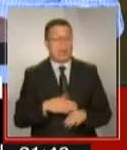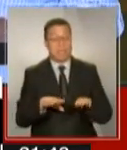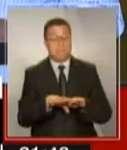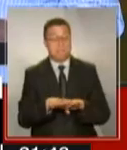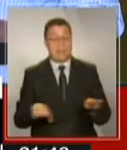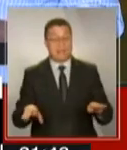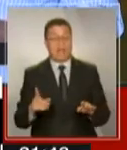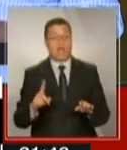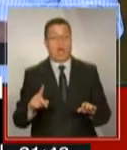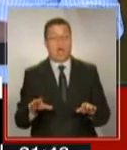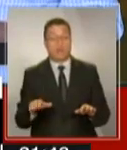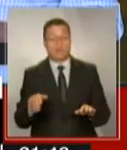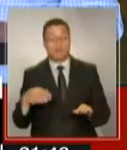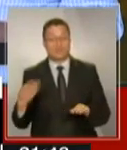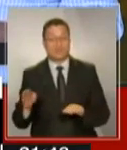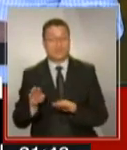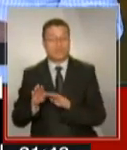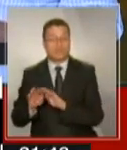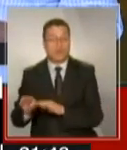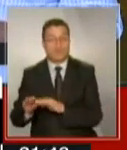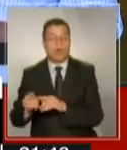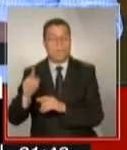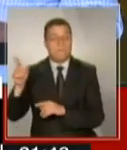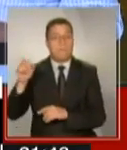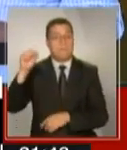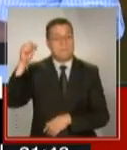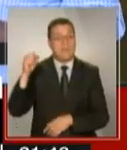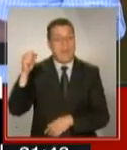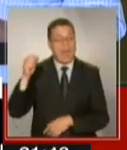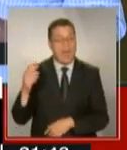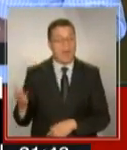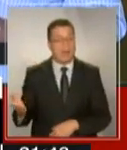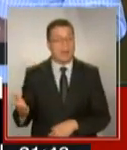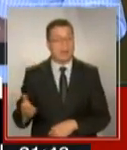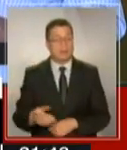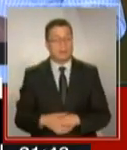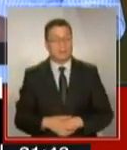quede cargada para quienes son más cercanos a Sebastián Piñera?